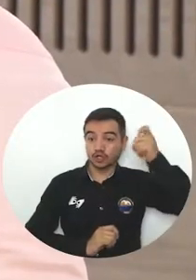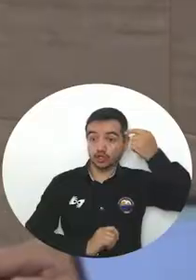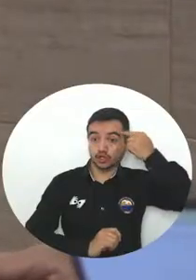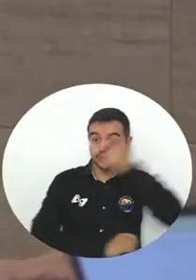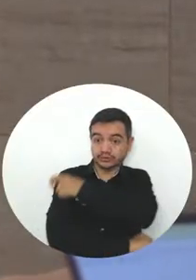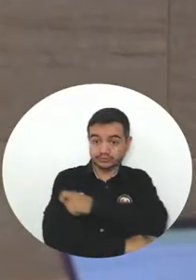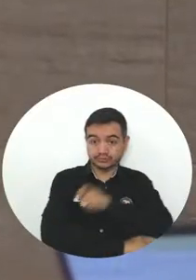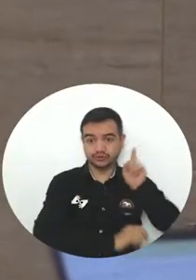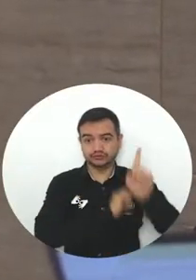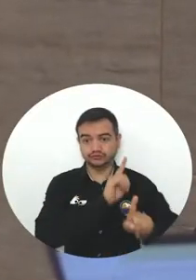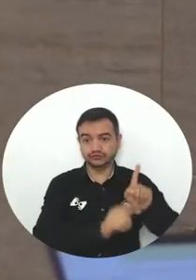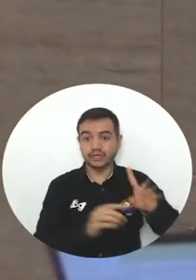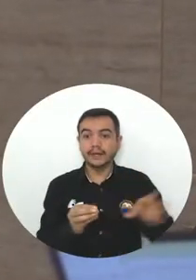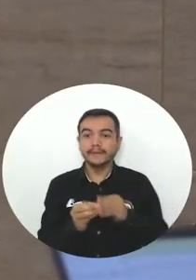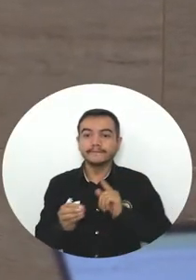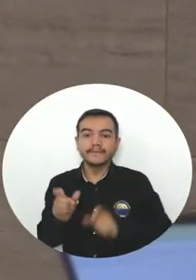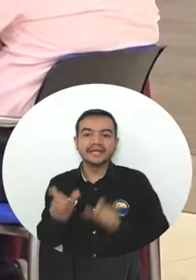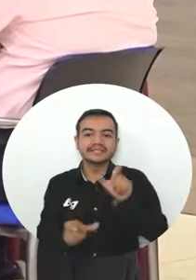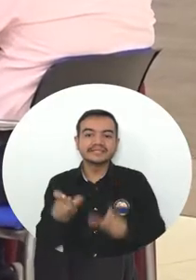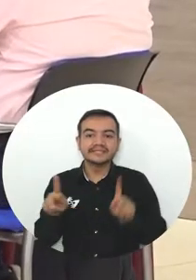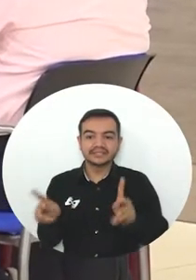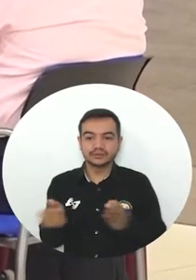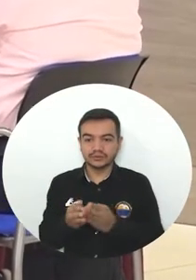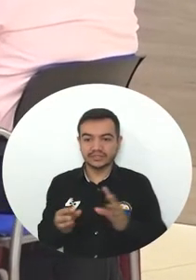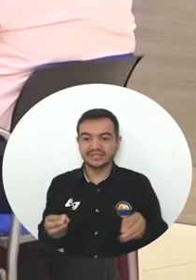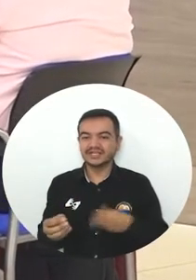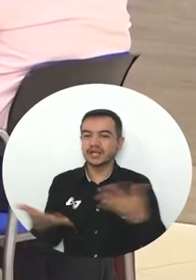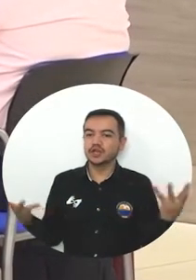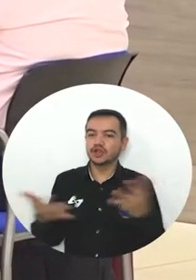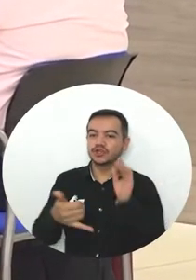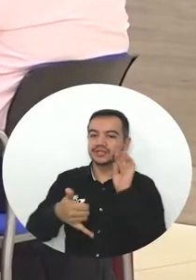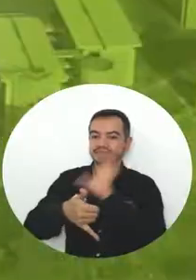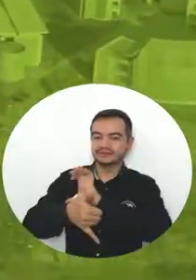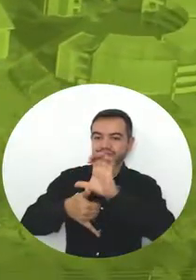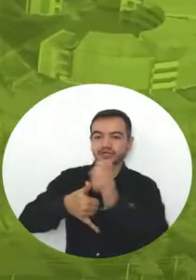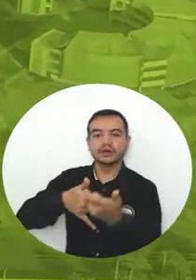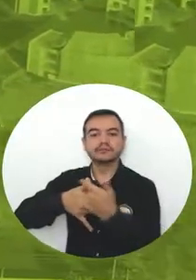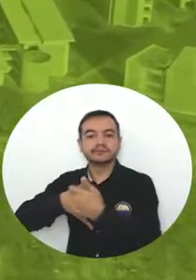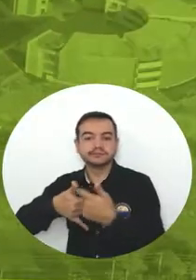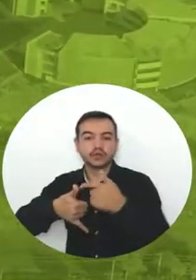y los diferentes consejeros de las universidades de la costa norte colombiana.